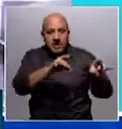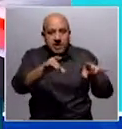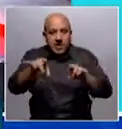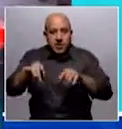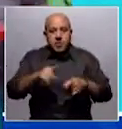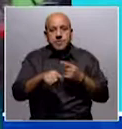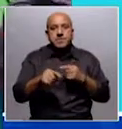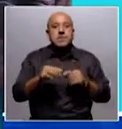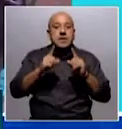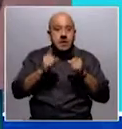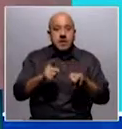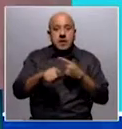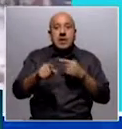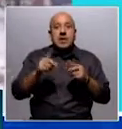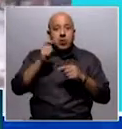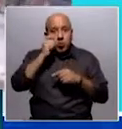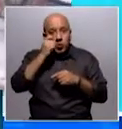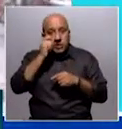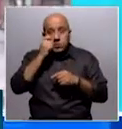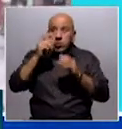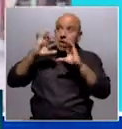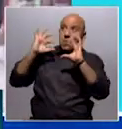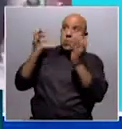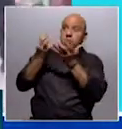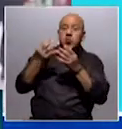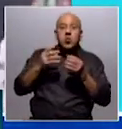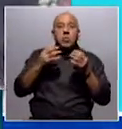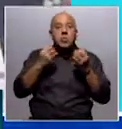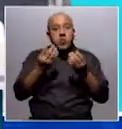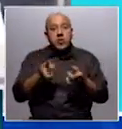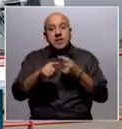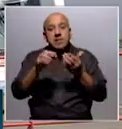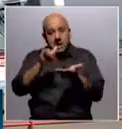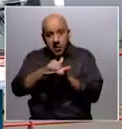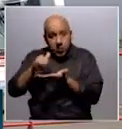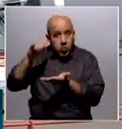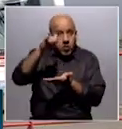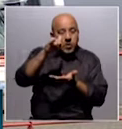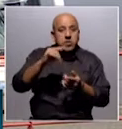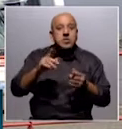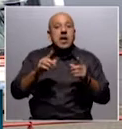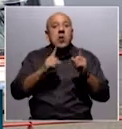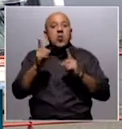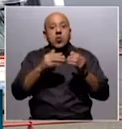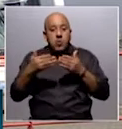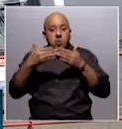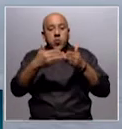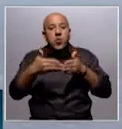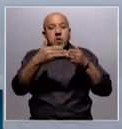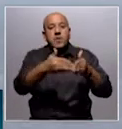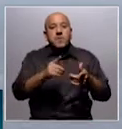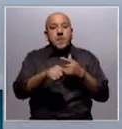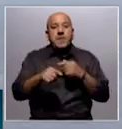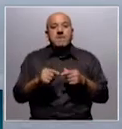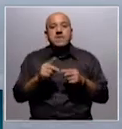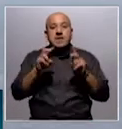también se ha visto afectado el sector turismo a nivel mundial por cancelación de vuelos y cruceros negativo de algunos puertos a recibir barcos y